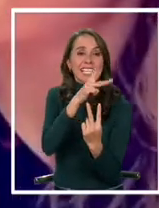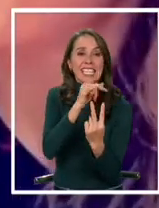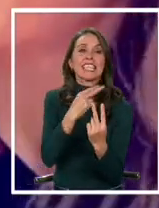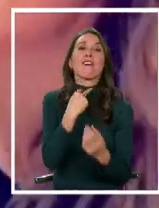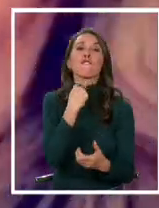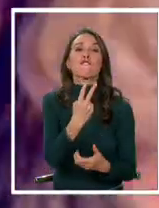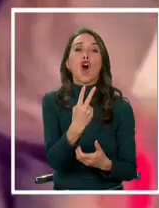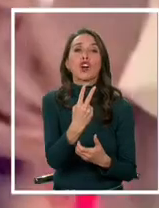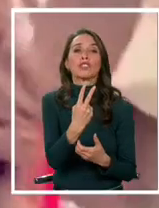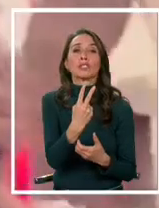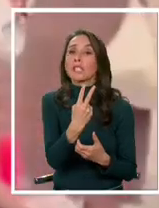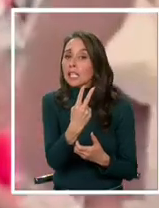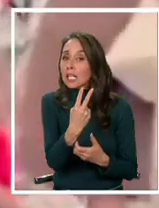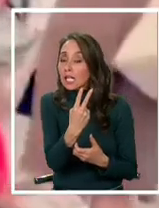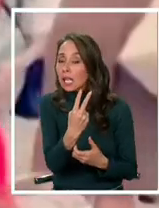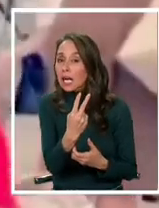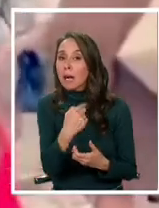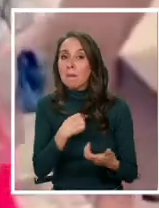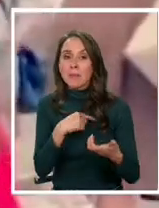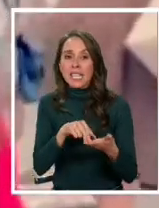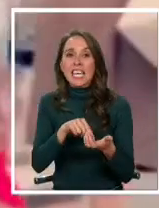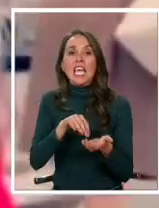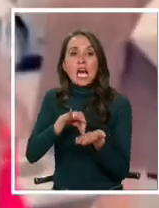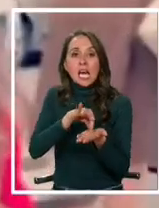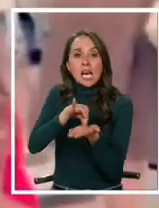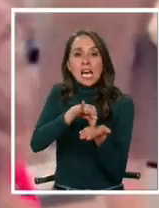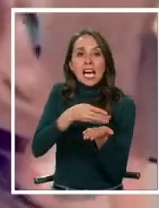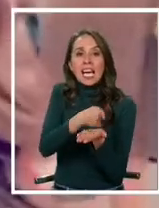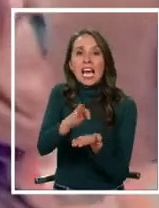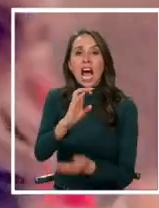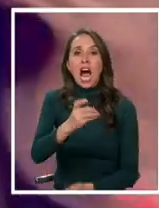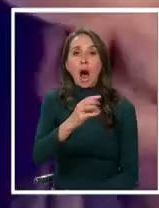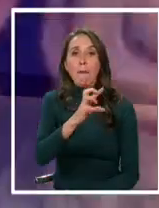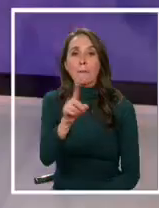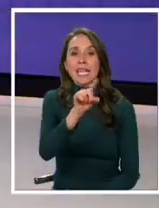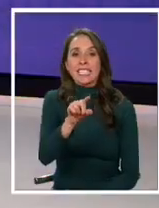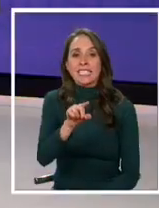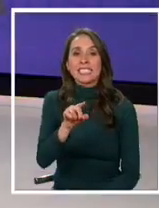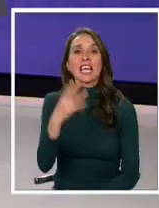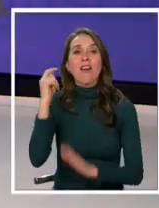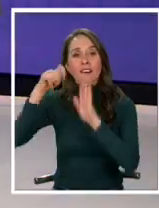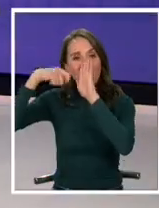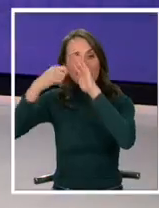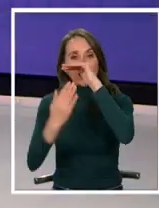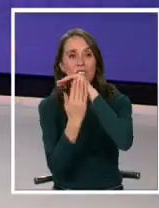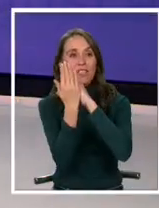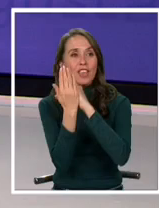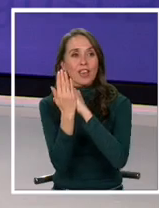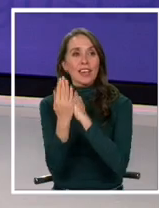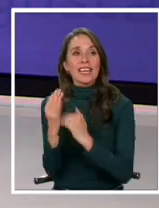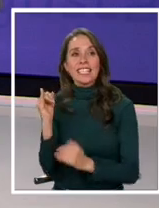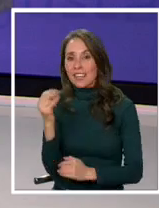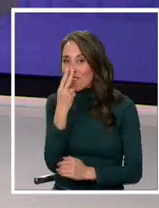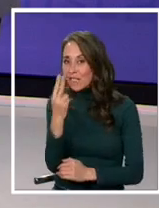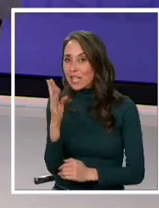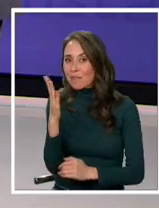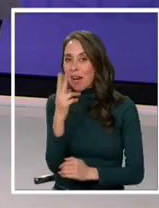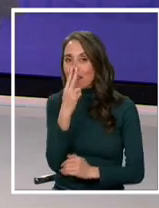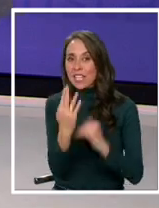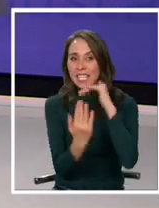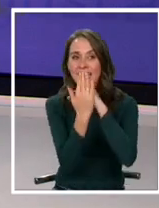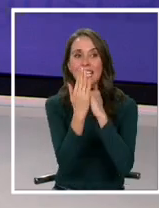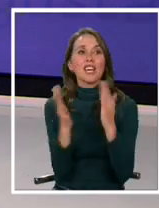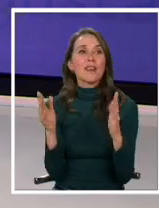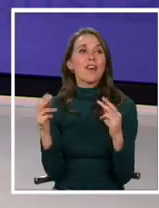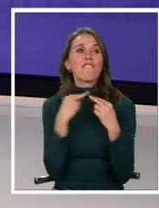hace la voz del GPS por ejemplo tenemos otro video y estoy para yo creo que lo es muy